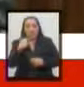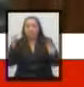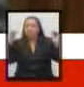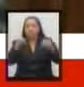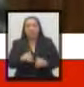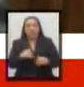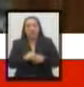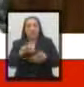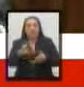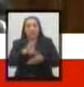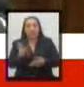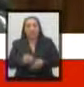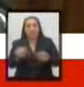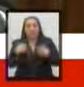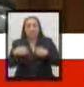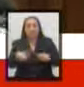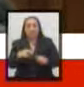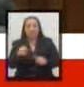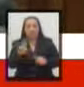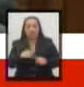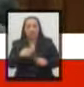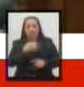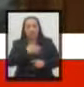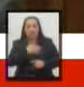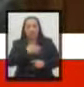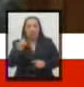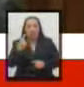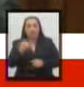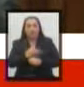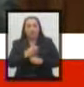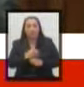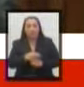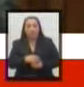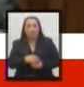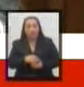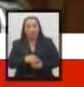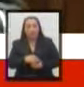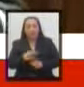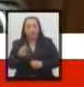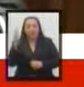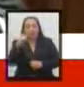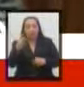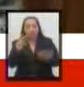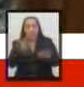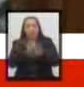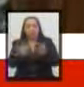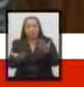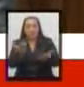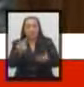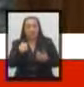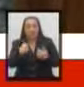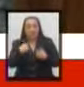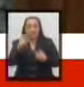en América Latina y se va a tener que hacer eso. Para mí, la única manera de buscar una compensación es tener